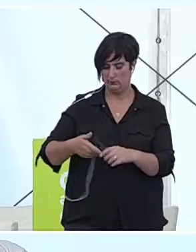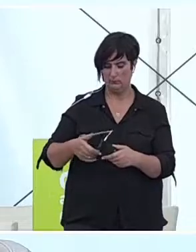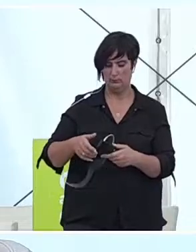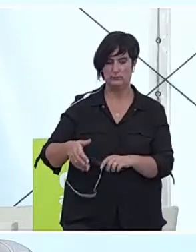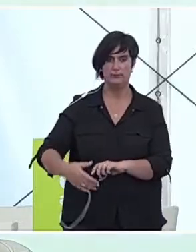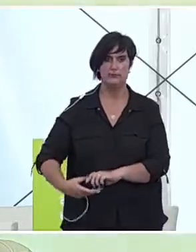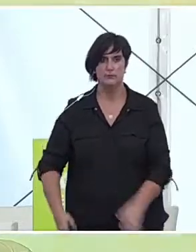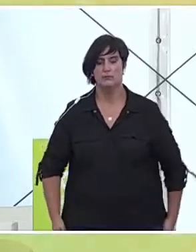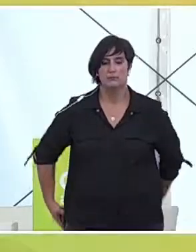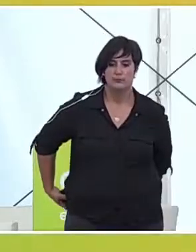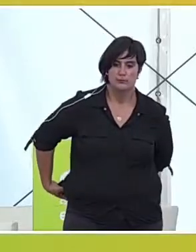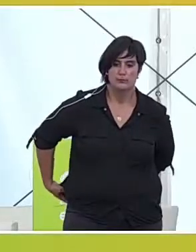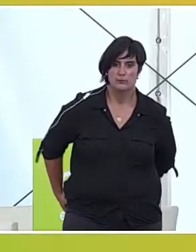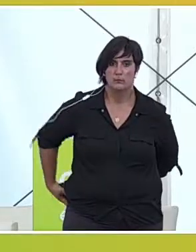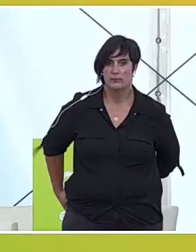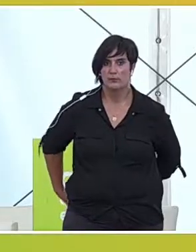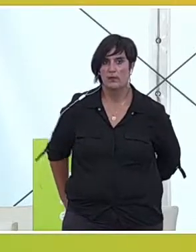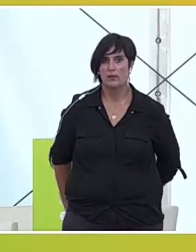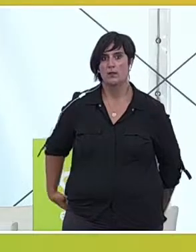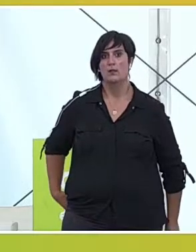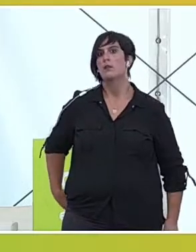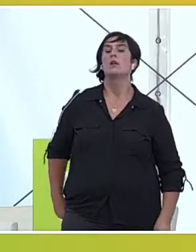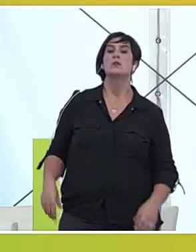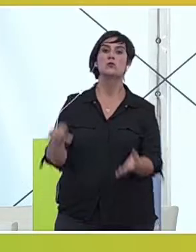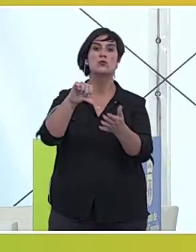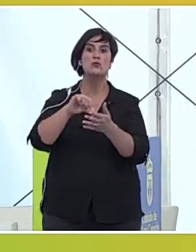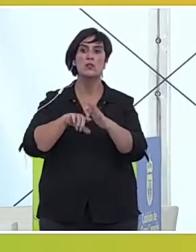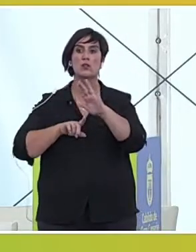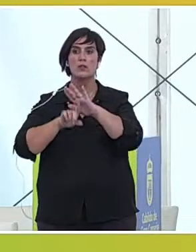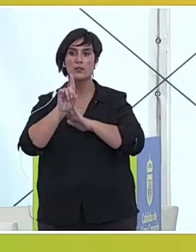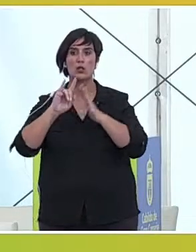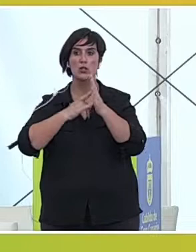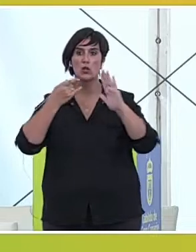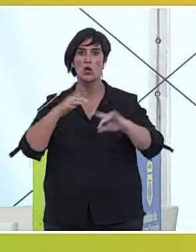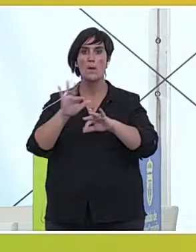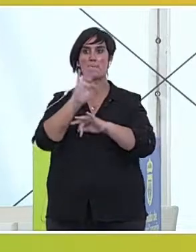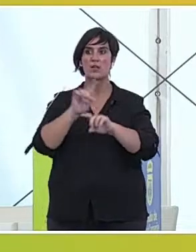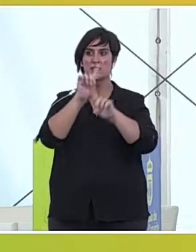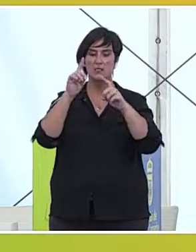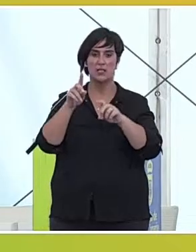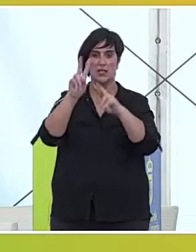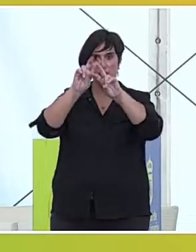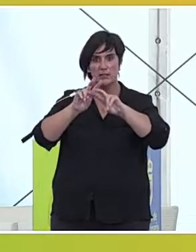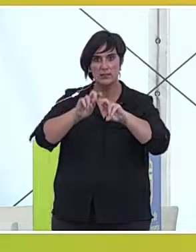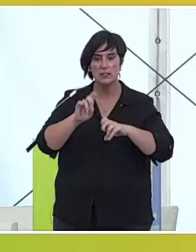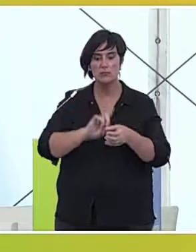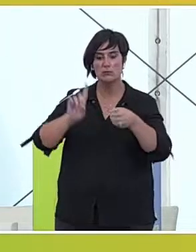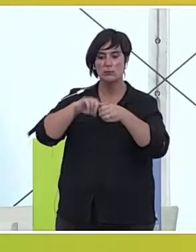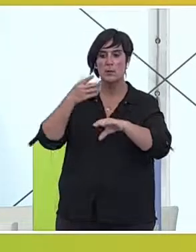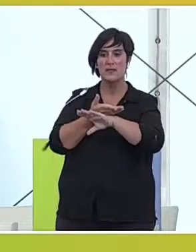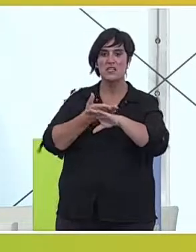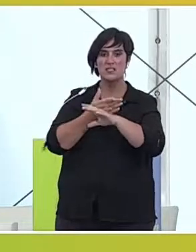¿Vale? CDTI es un centro de desarrollo tecnológico e investigación que pertenece al Ministerio de Ciencia e